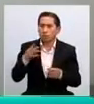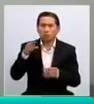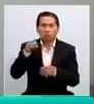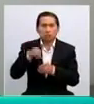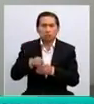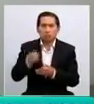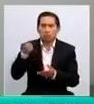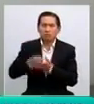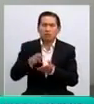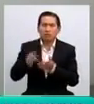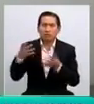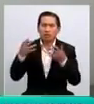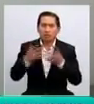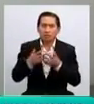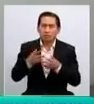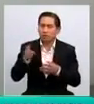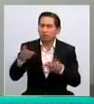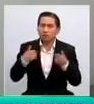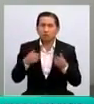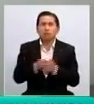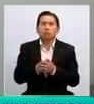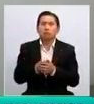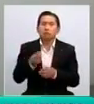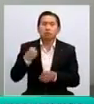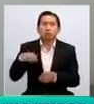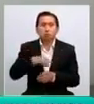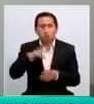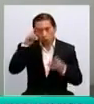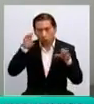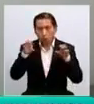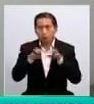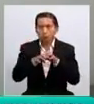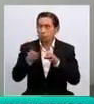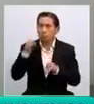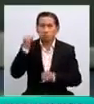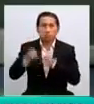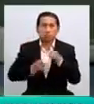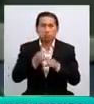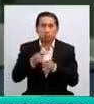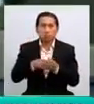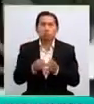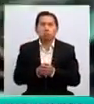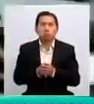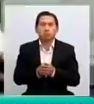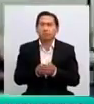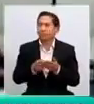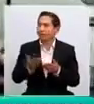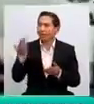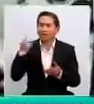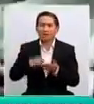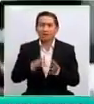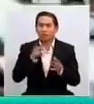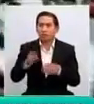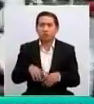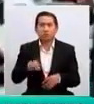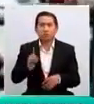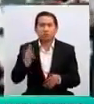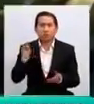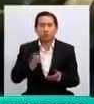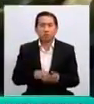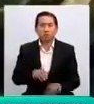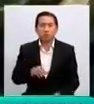que esa es una empresa con la que solamente hicimos contratos internacionales. Se habló en ese entonces de 1.134